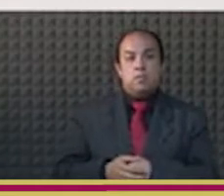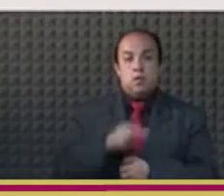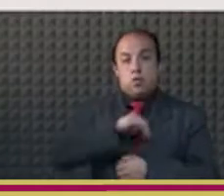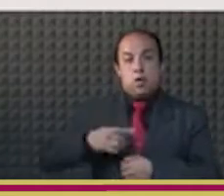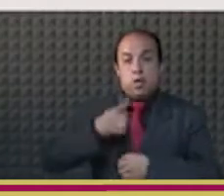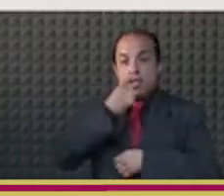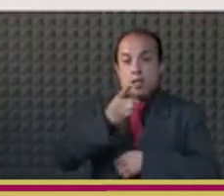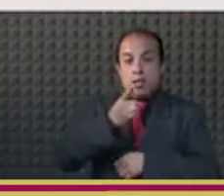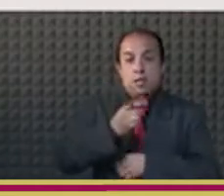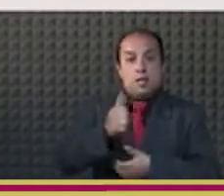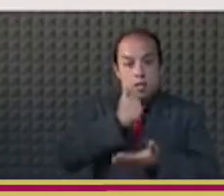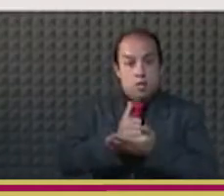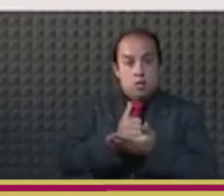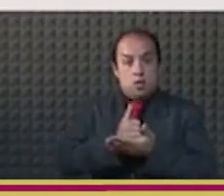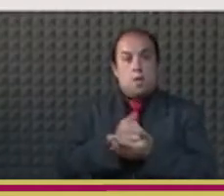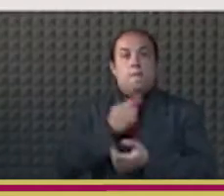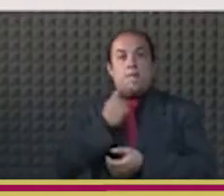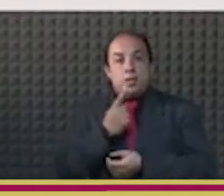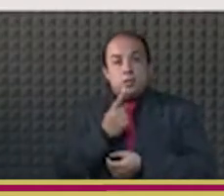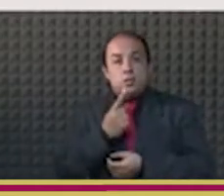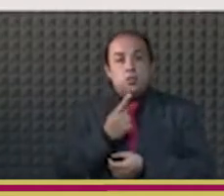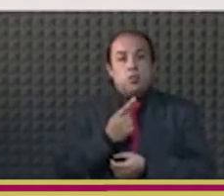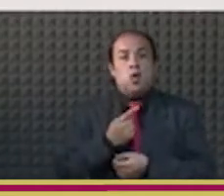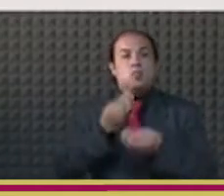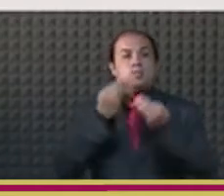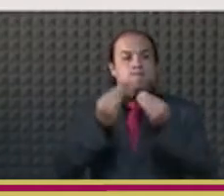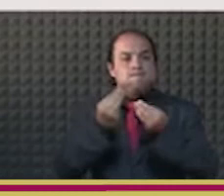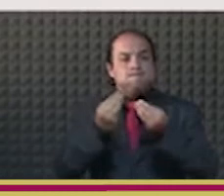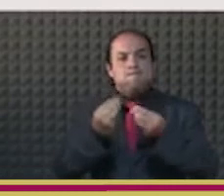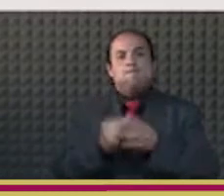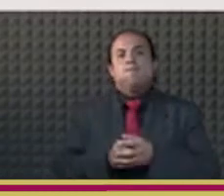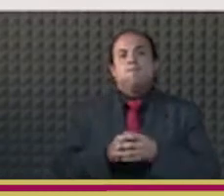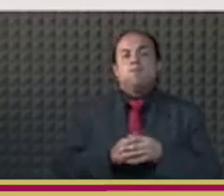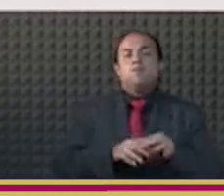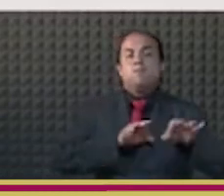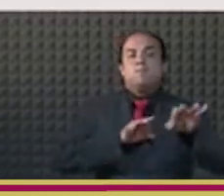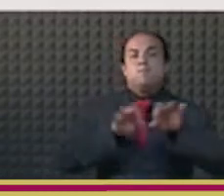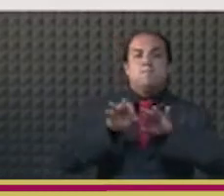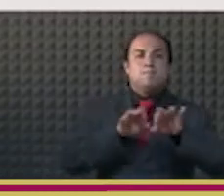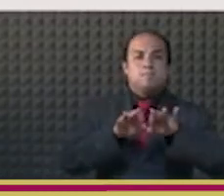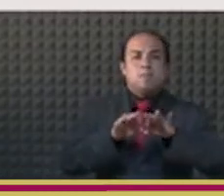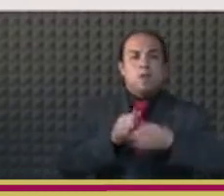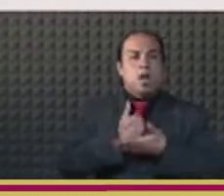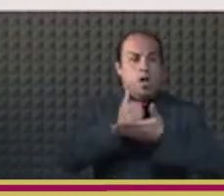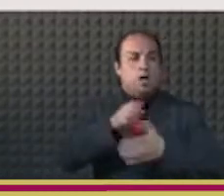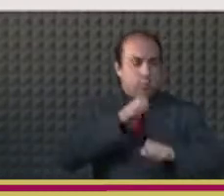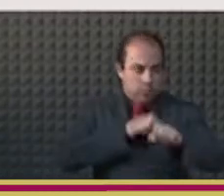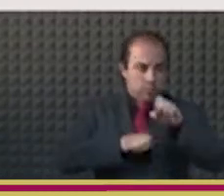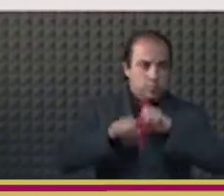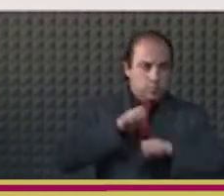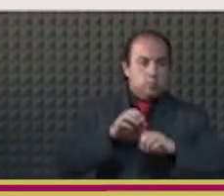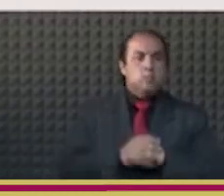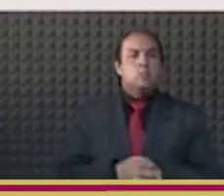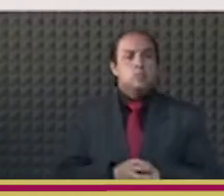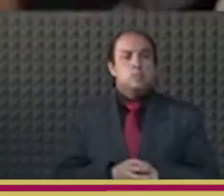que la ciudad está recuperando decenas de miles de empleos con la ayuda de las empresas